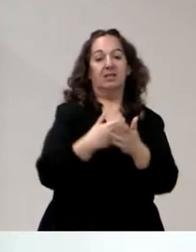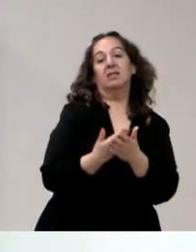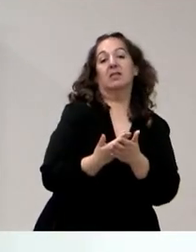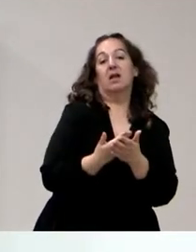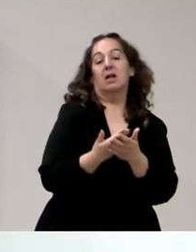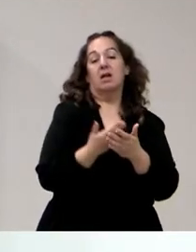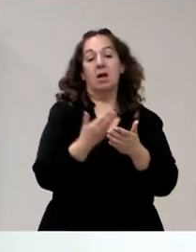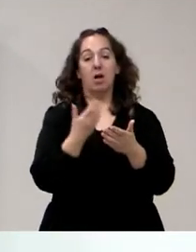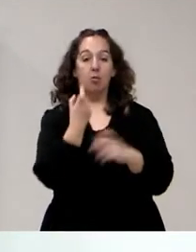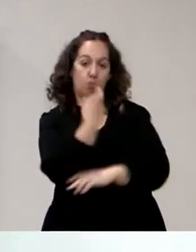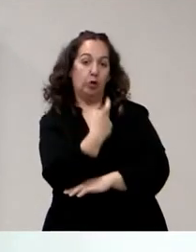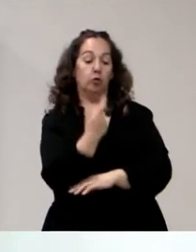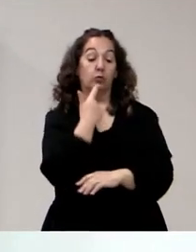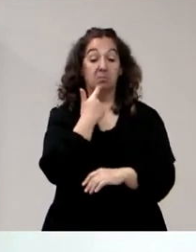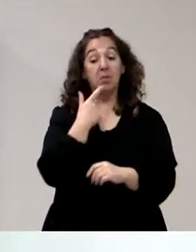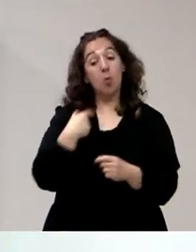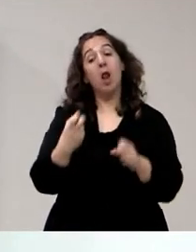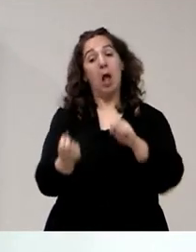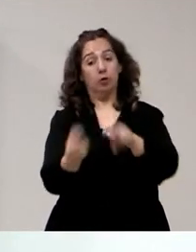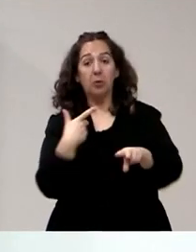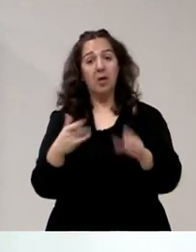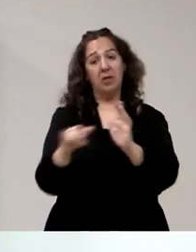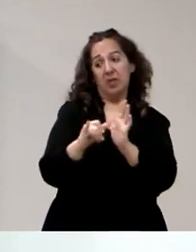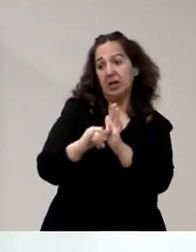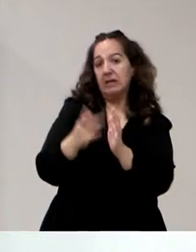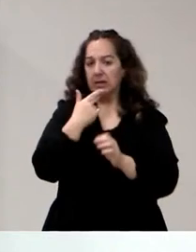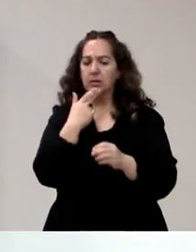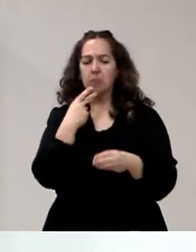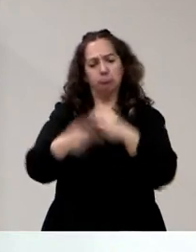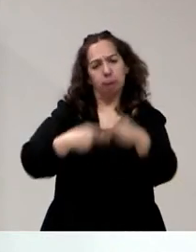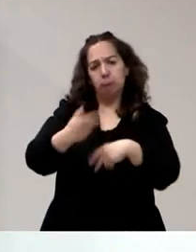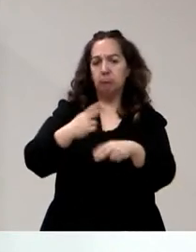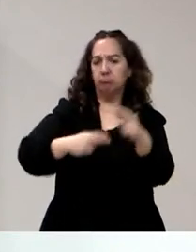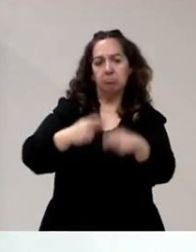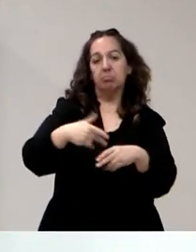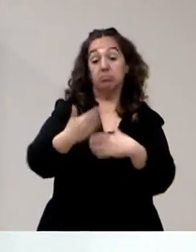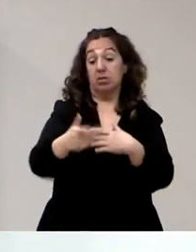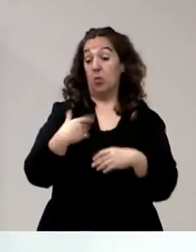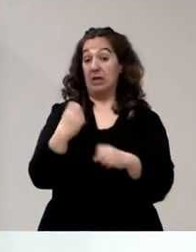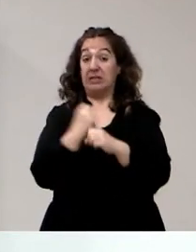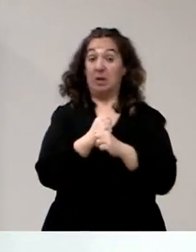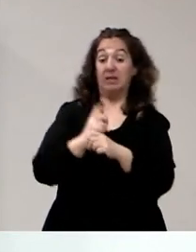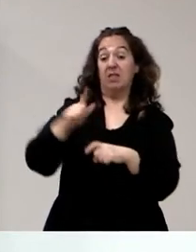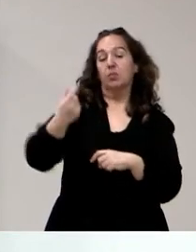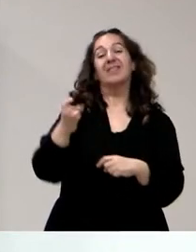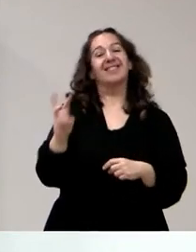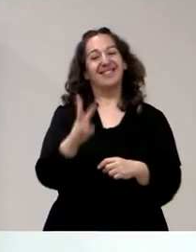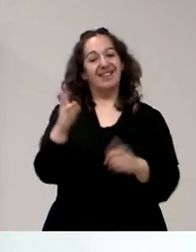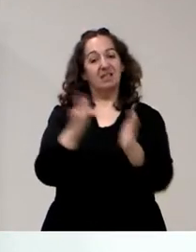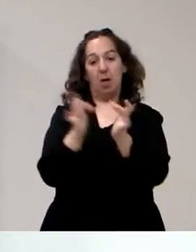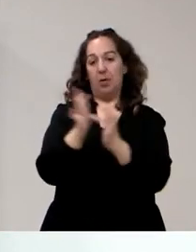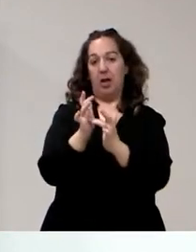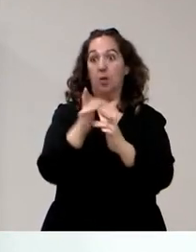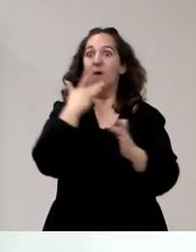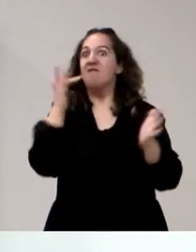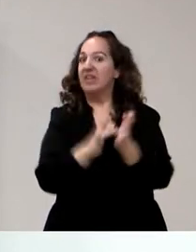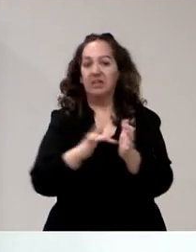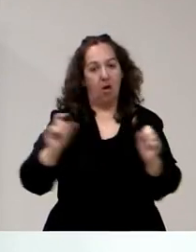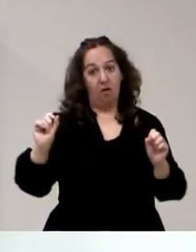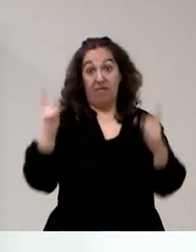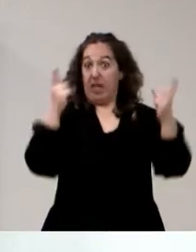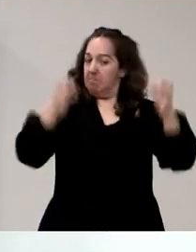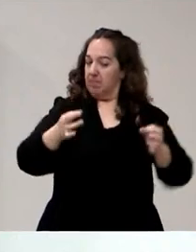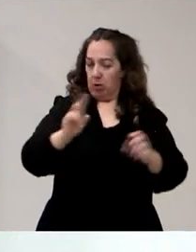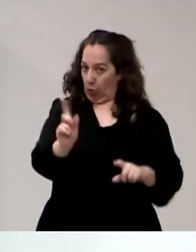autovía en su itinerario de aproximación a Santander y así después de semana santa me dicen que el 3 de abril no lo tomen como una fecha